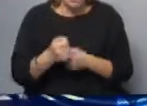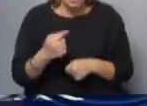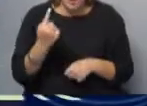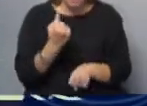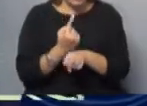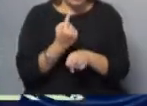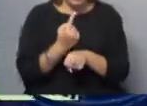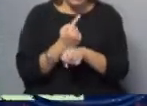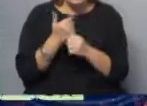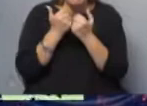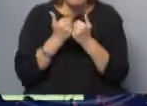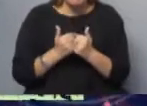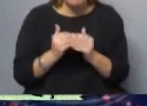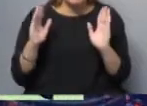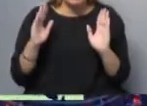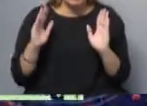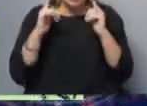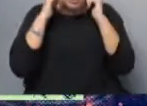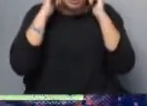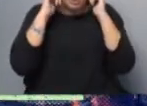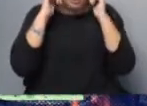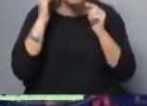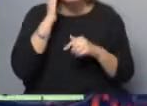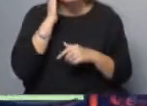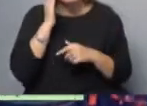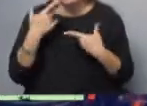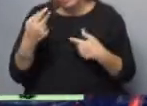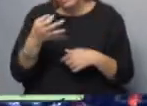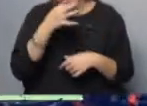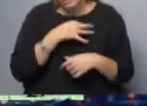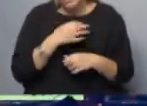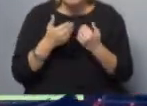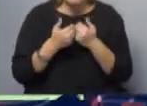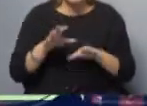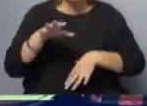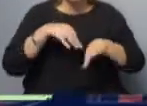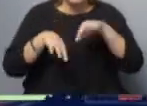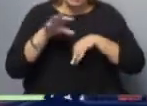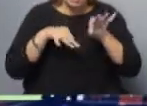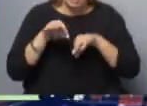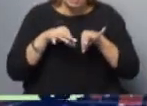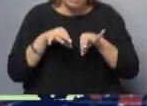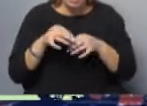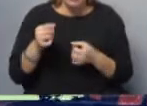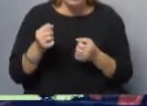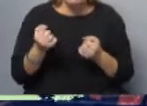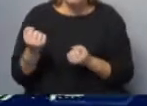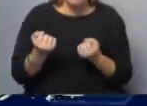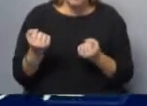primera, empezamos a hacer, cuando nos enteramos, vamos a hacer el sorteo de minicar tutú